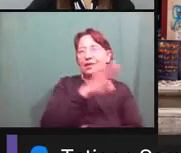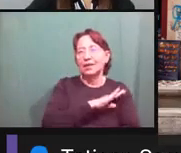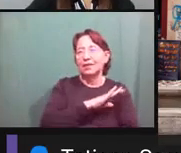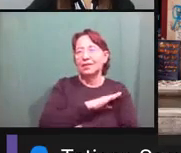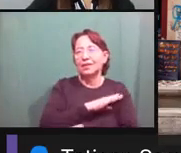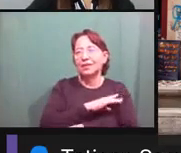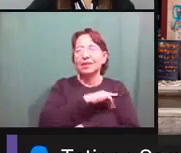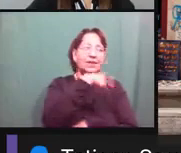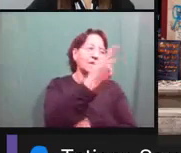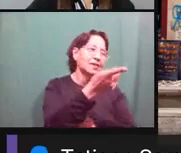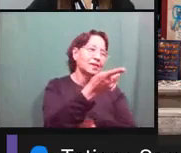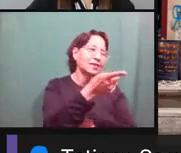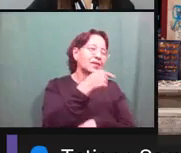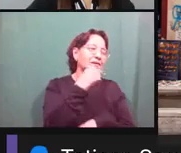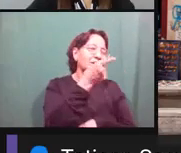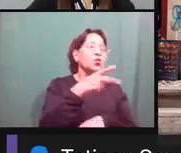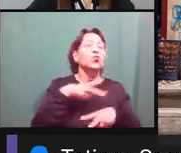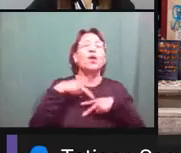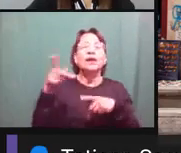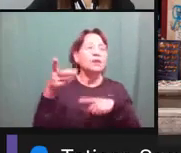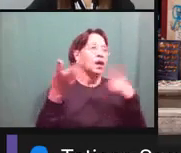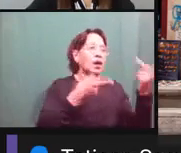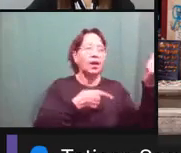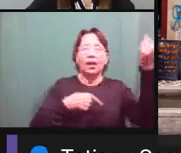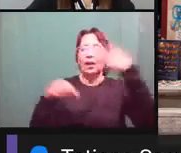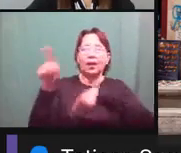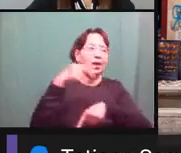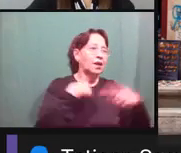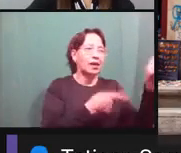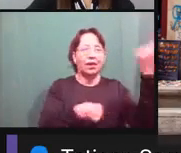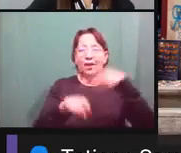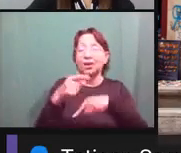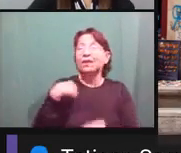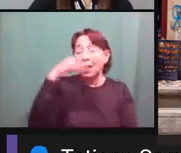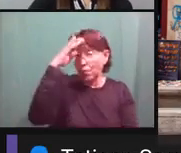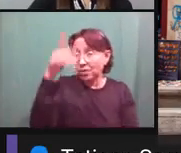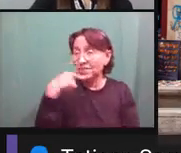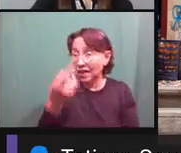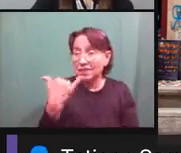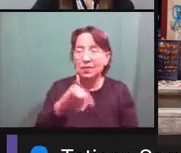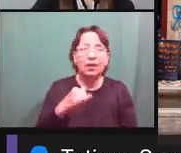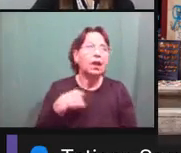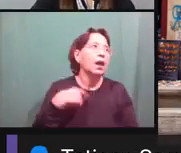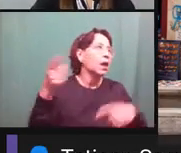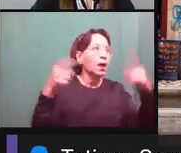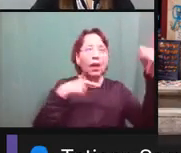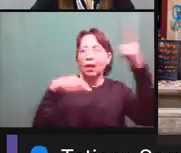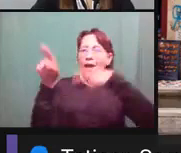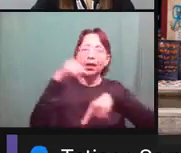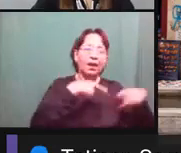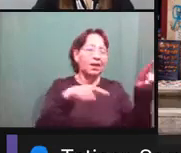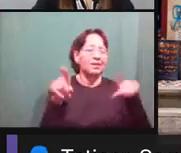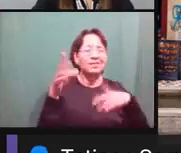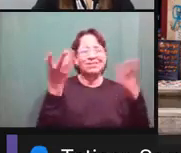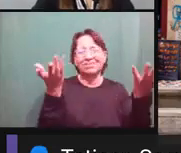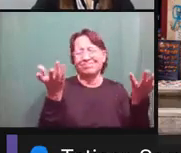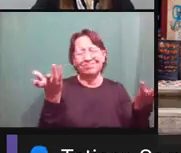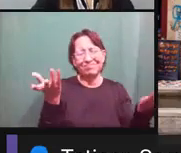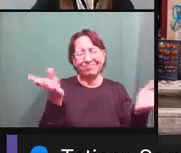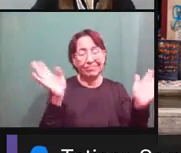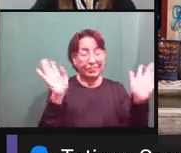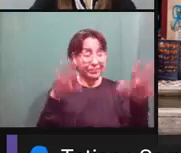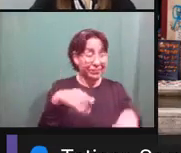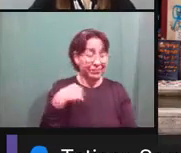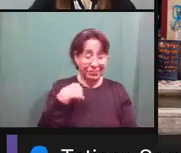no vaya y pregúntele al dueño, no, pero realmente ya habló con la policía, no. Entonces esas cosas a veces queda uno